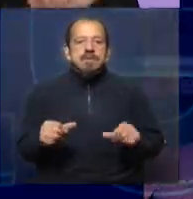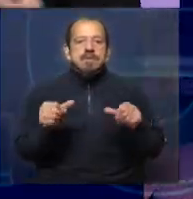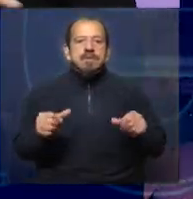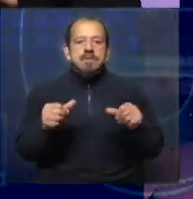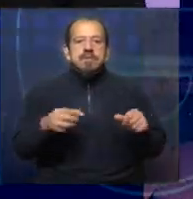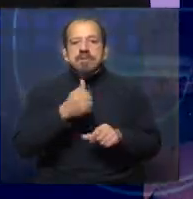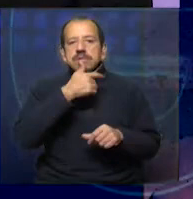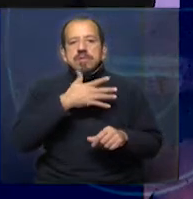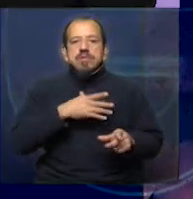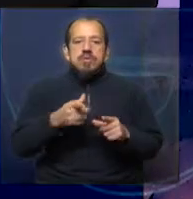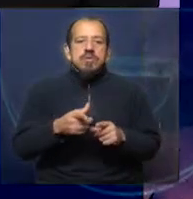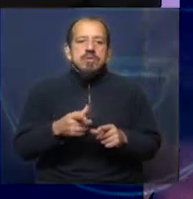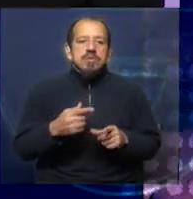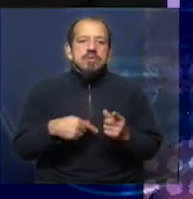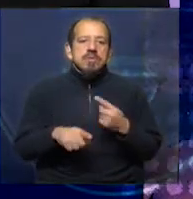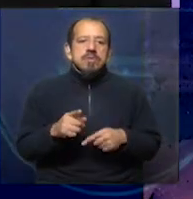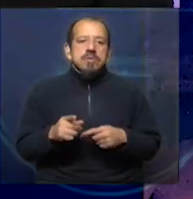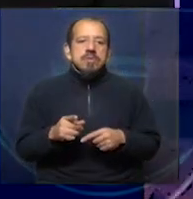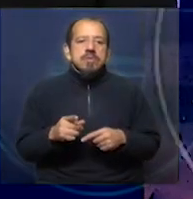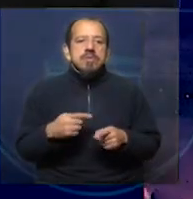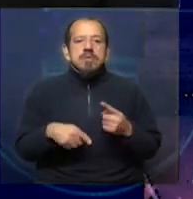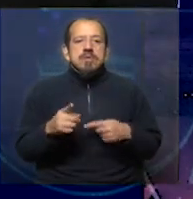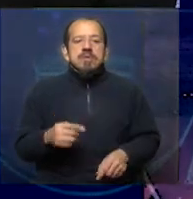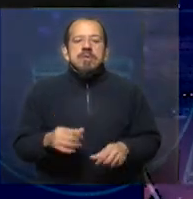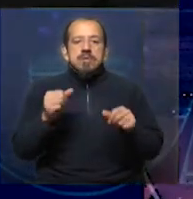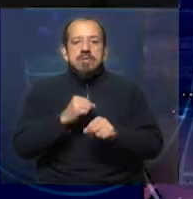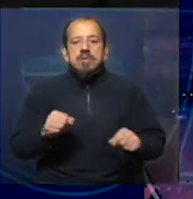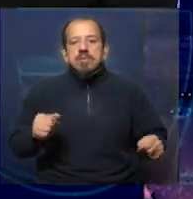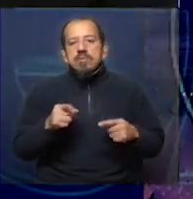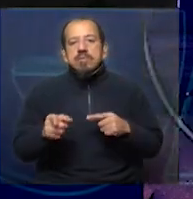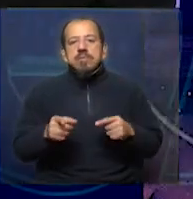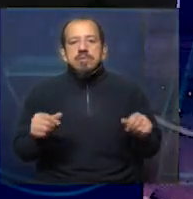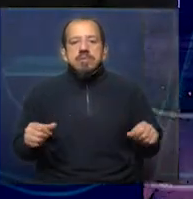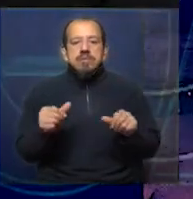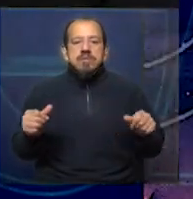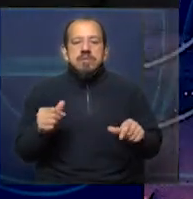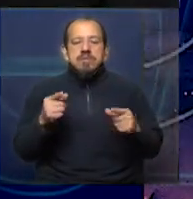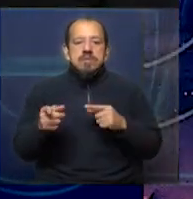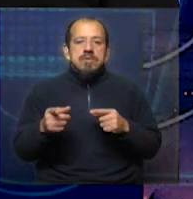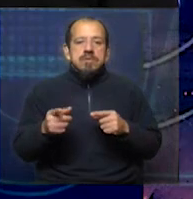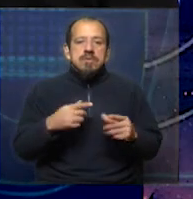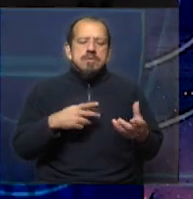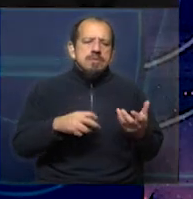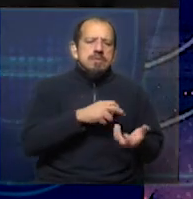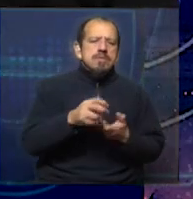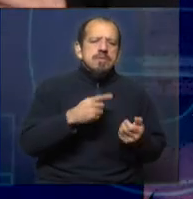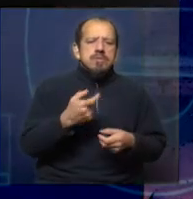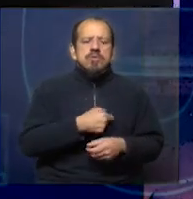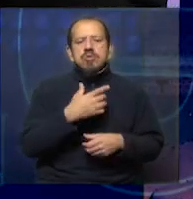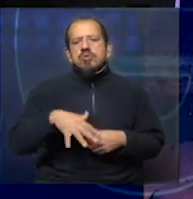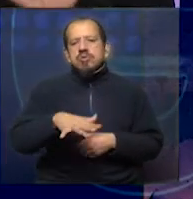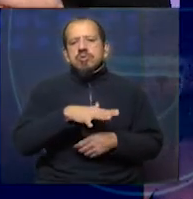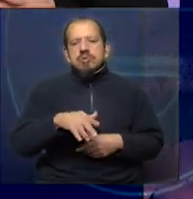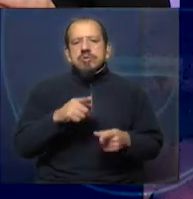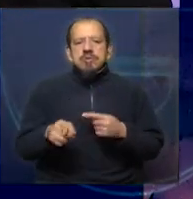historia que funciona como historia, pero que nos permite leer eso que nos está pasando, esos conflictos sociales, eso,